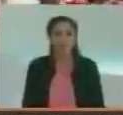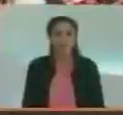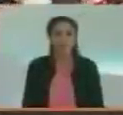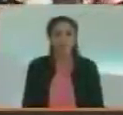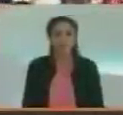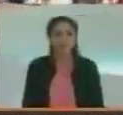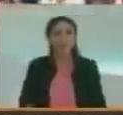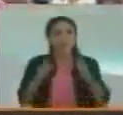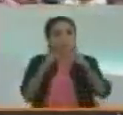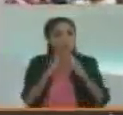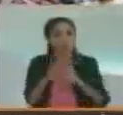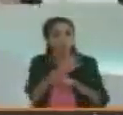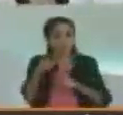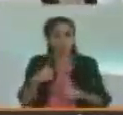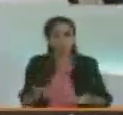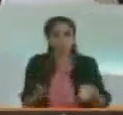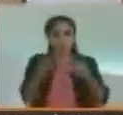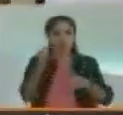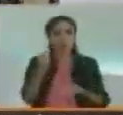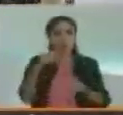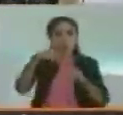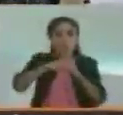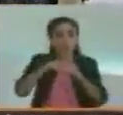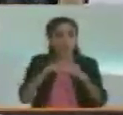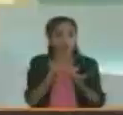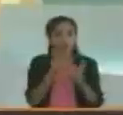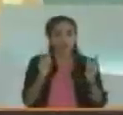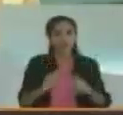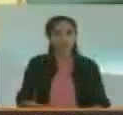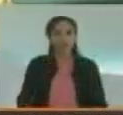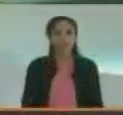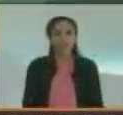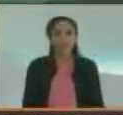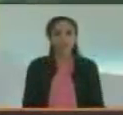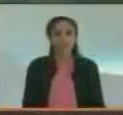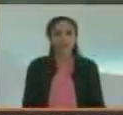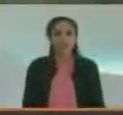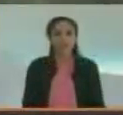Todo el que vaya a votar libremente.